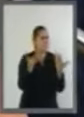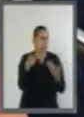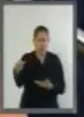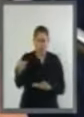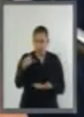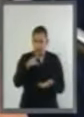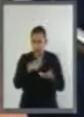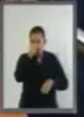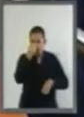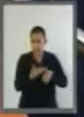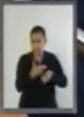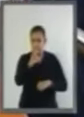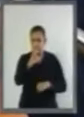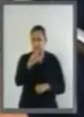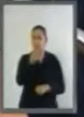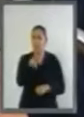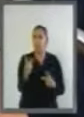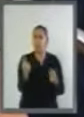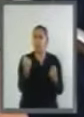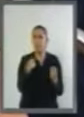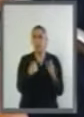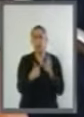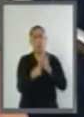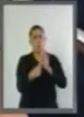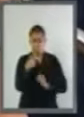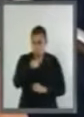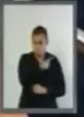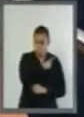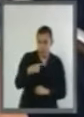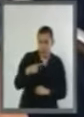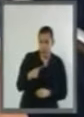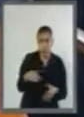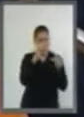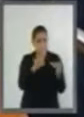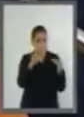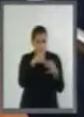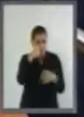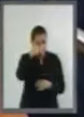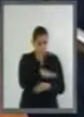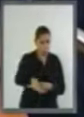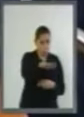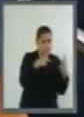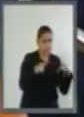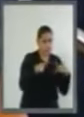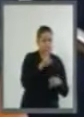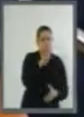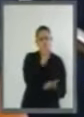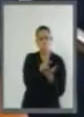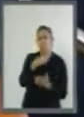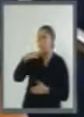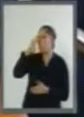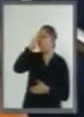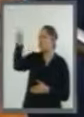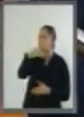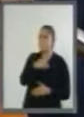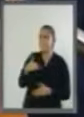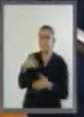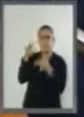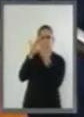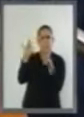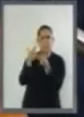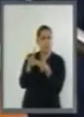Transportes que dice que no le debe cuentas al pueblo, que le debe cuentas al presidente de la República, y va a cargar sobre su espalda la